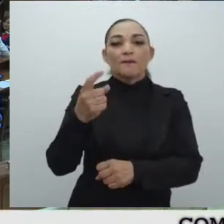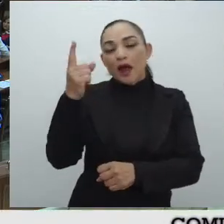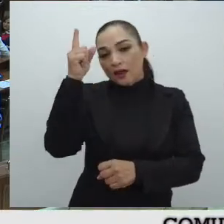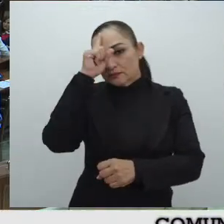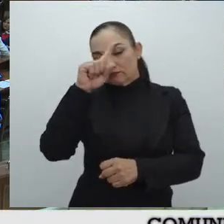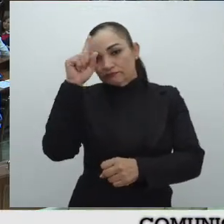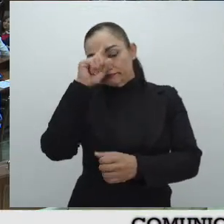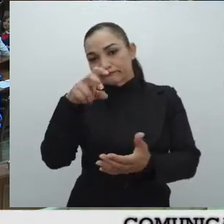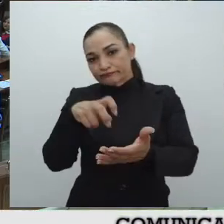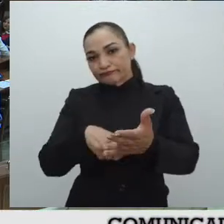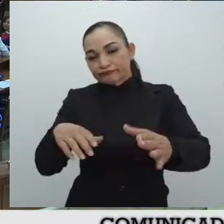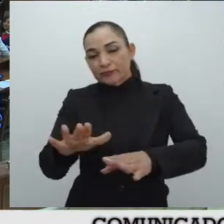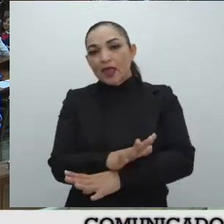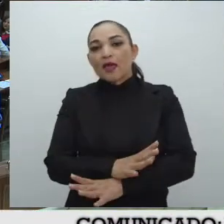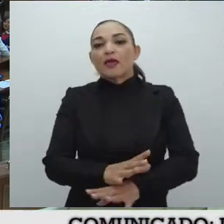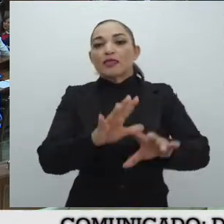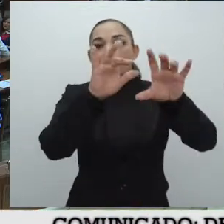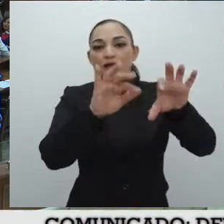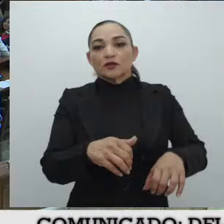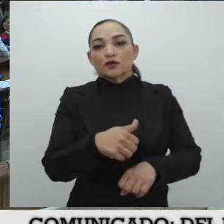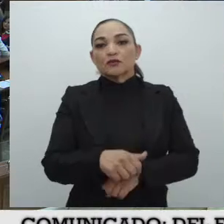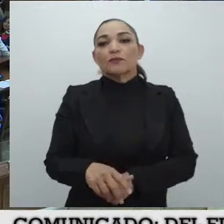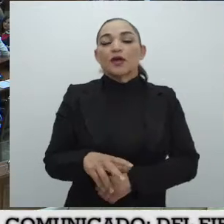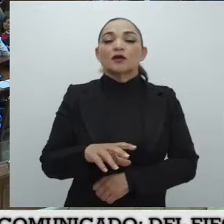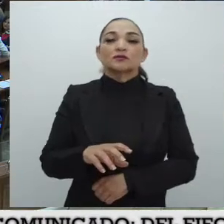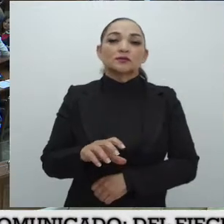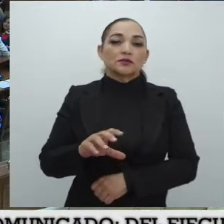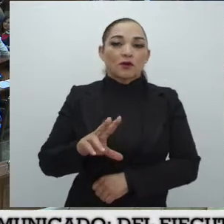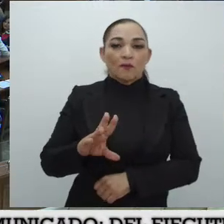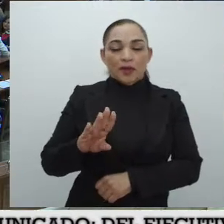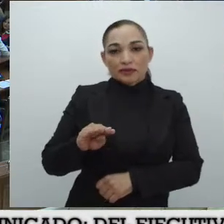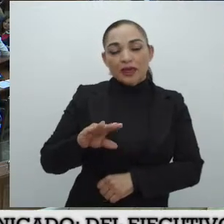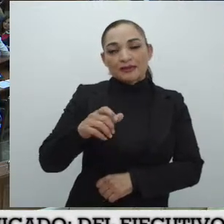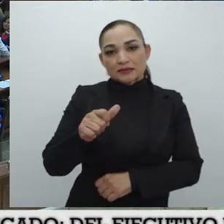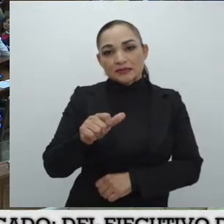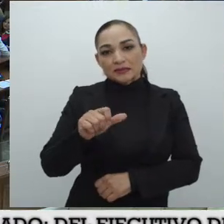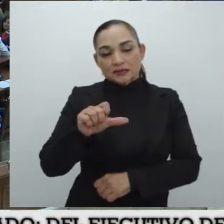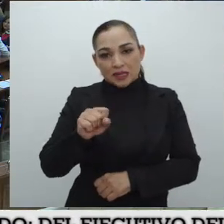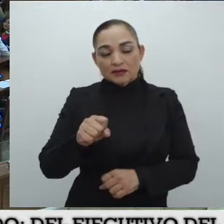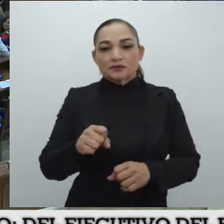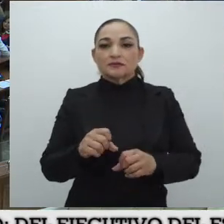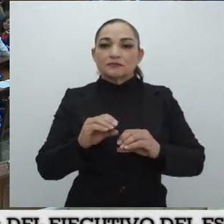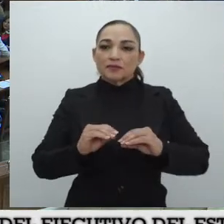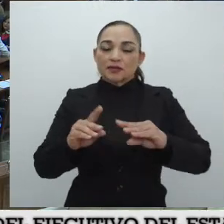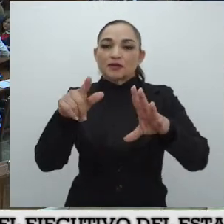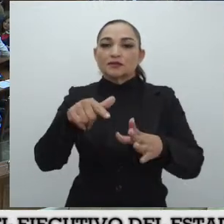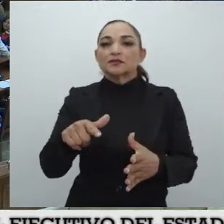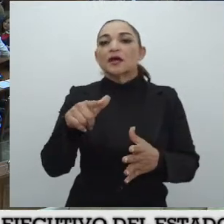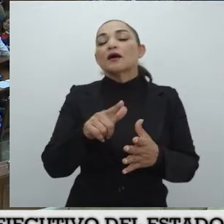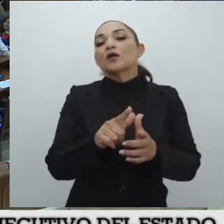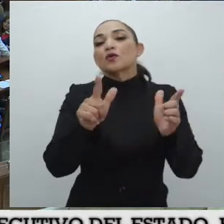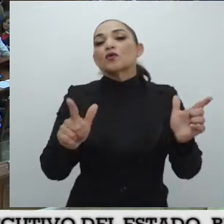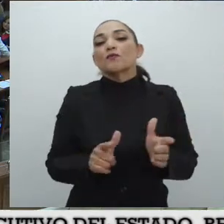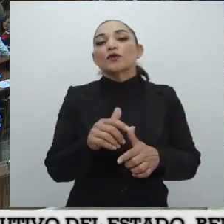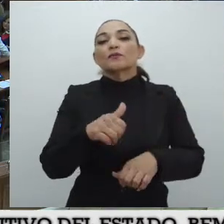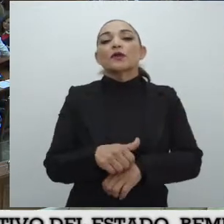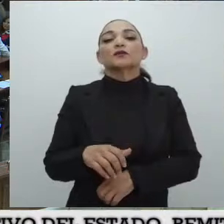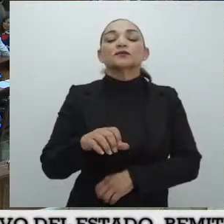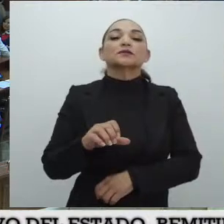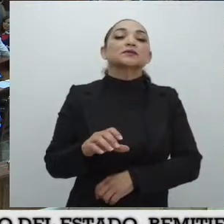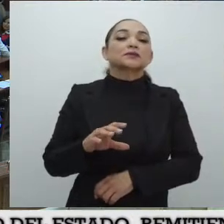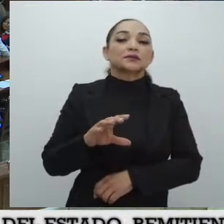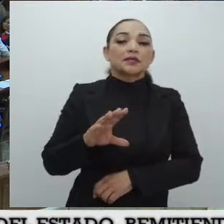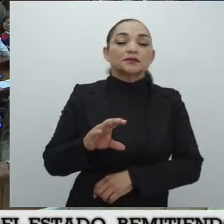al decreto número 96, expedido por esta legislatura. por el que se le concede pensión por retiro a